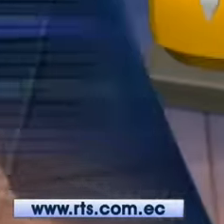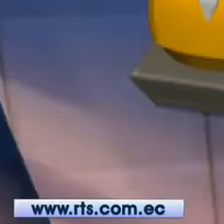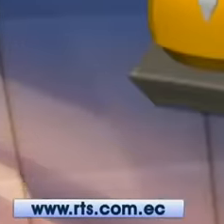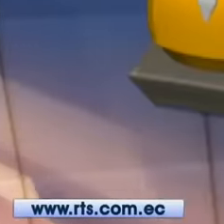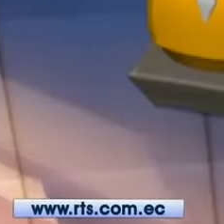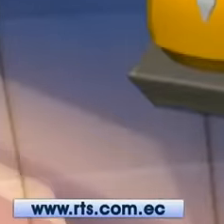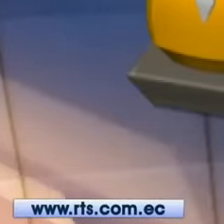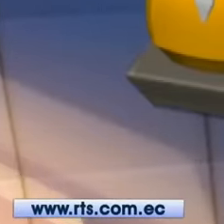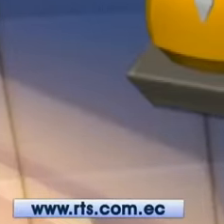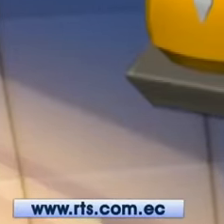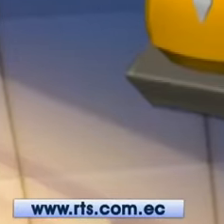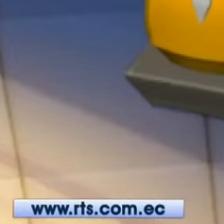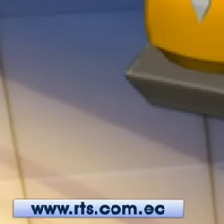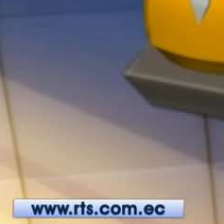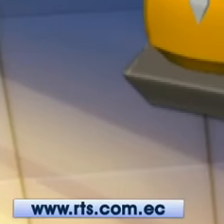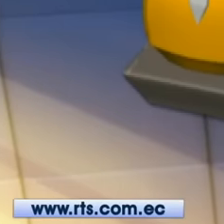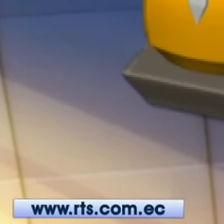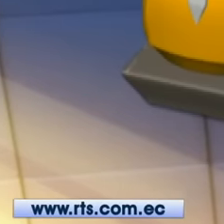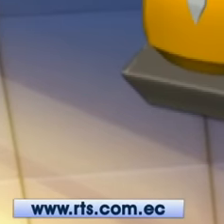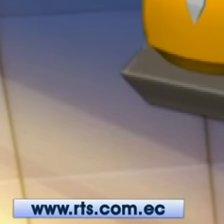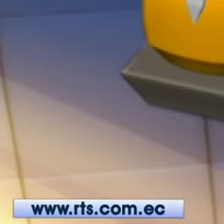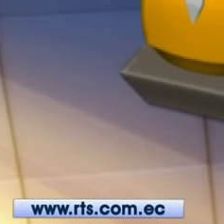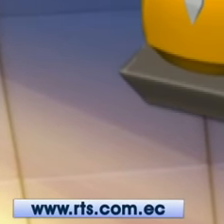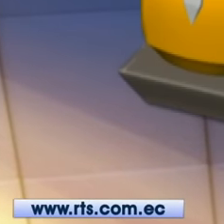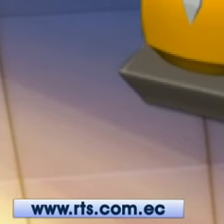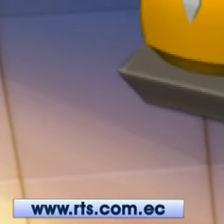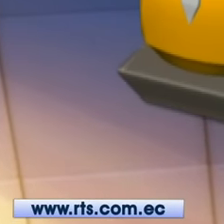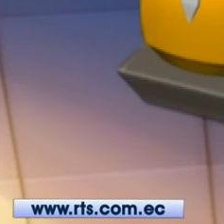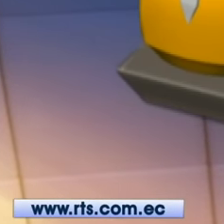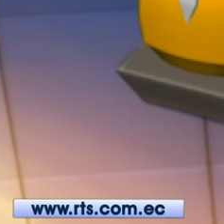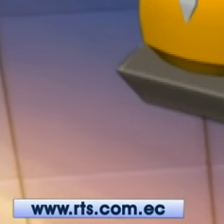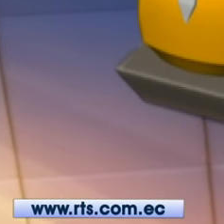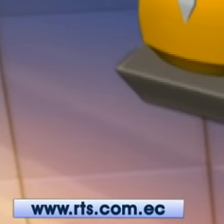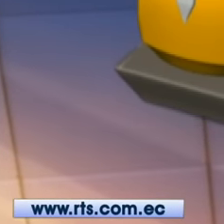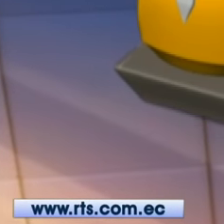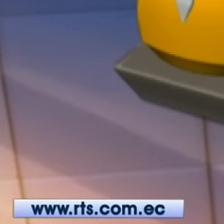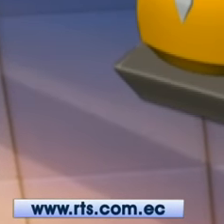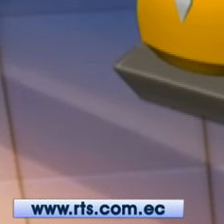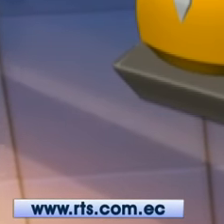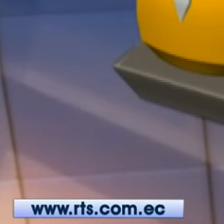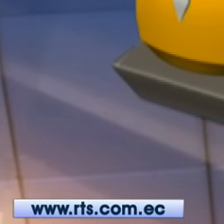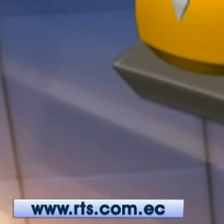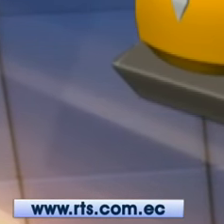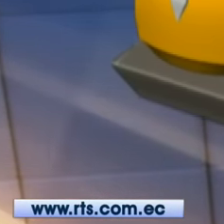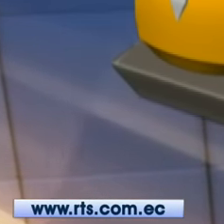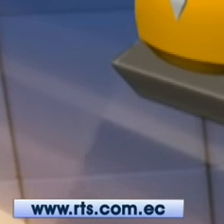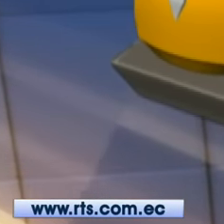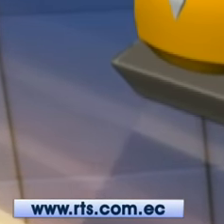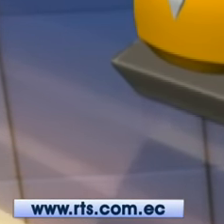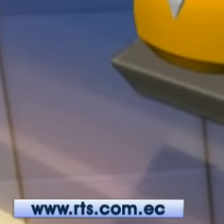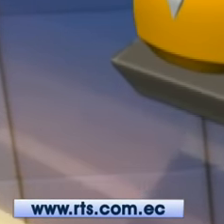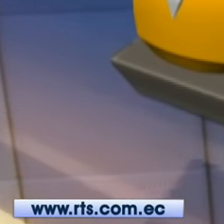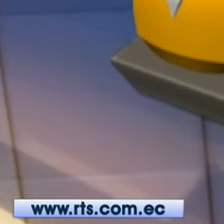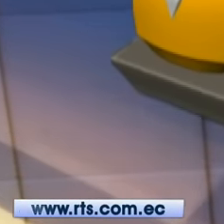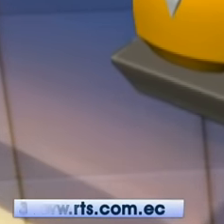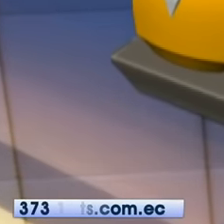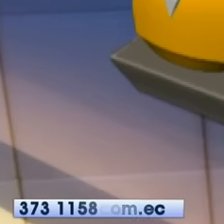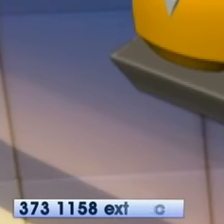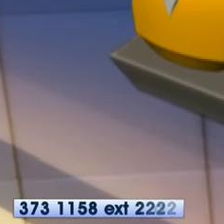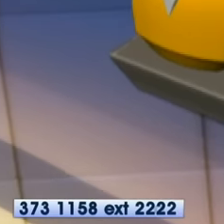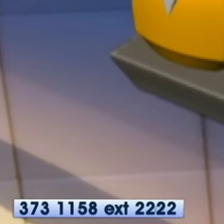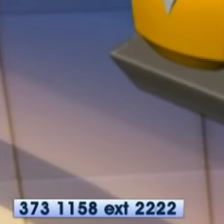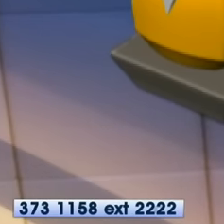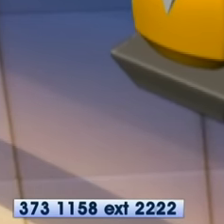Partidos habilitados. Para las elecciones del 2017 están habilitados 7 partidos políticos,